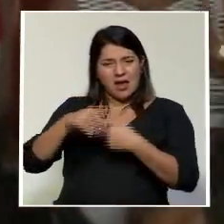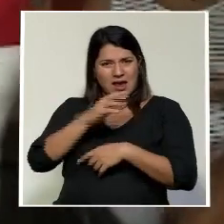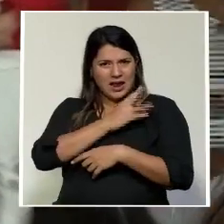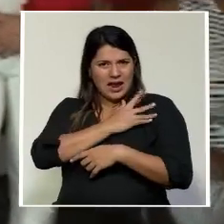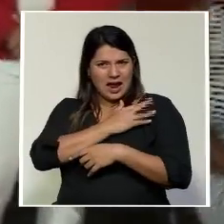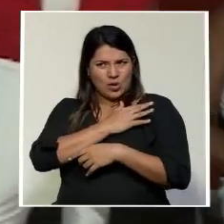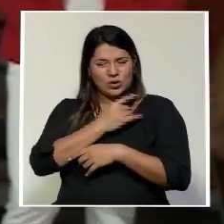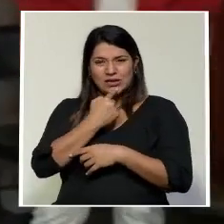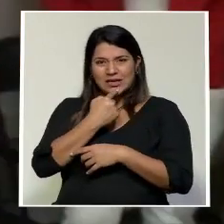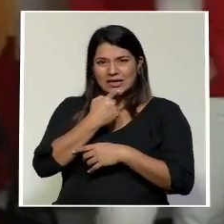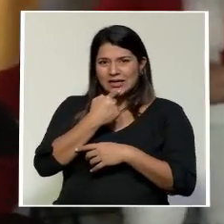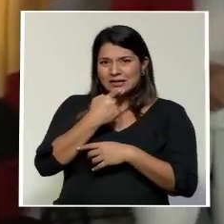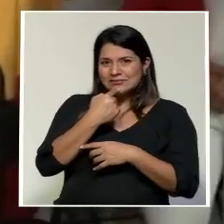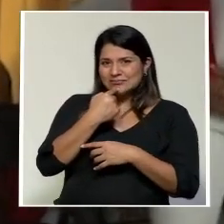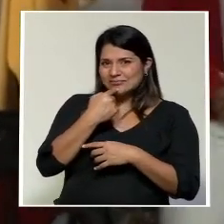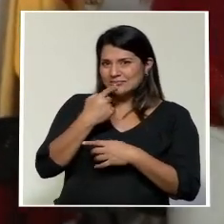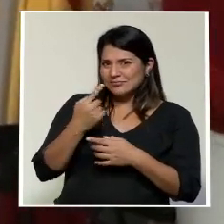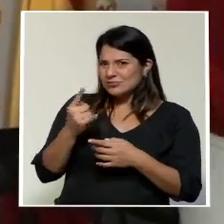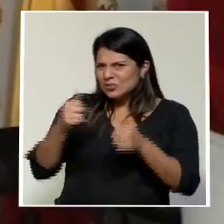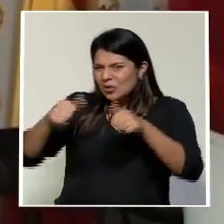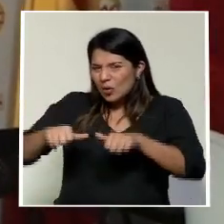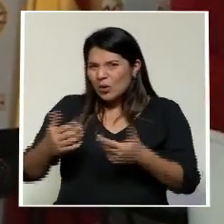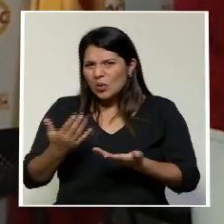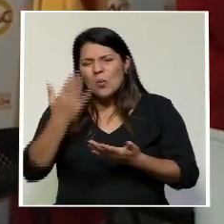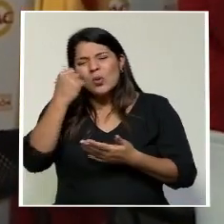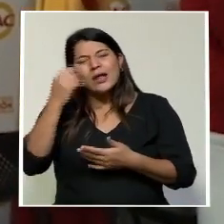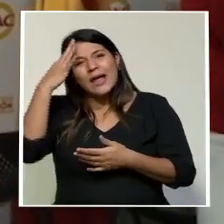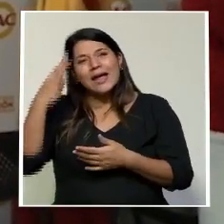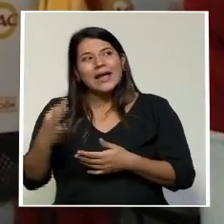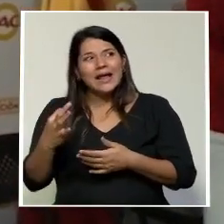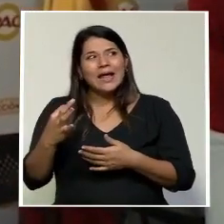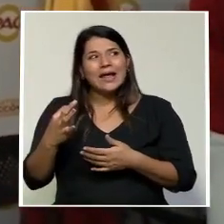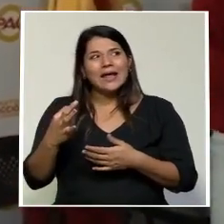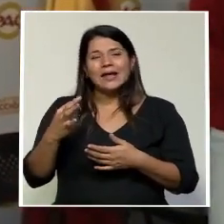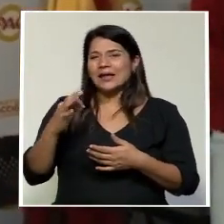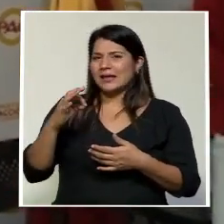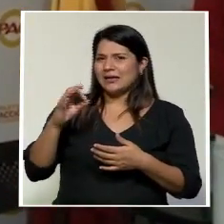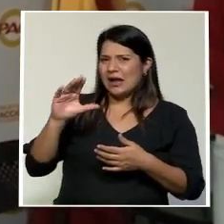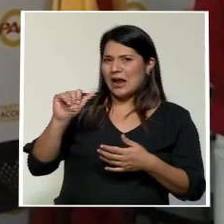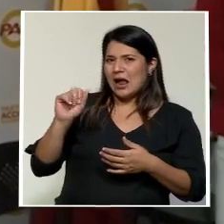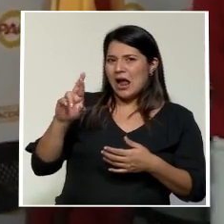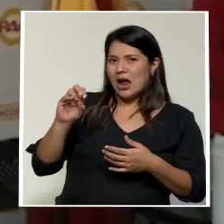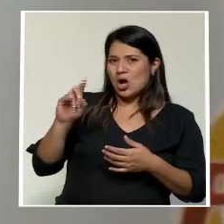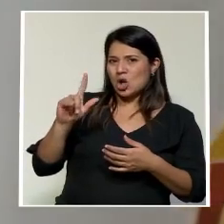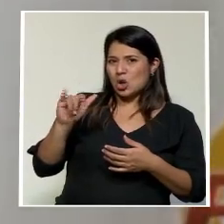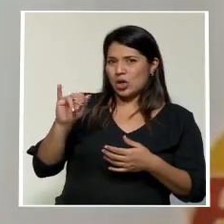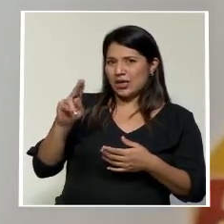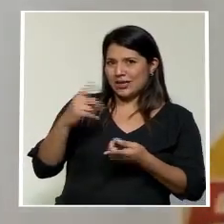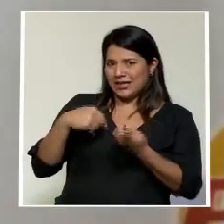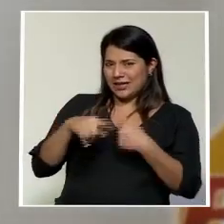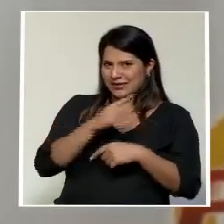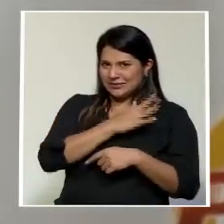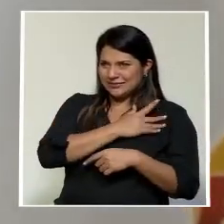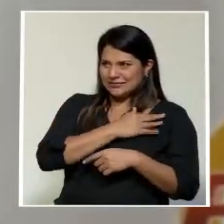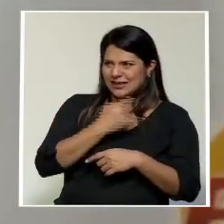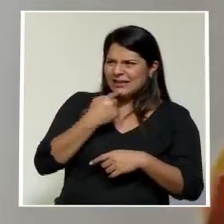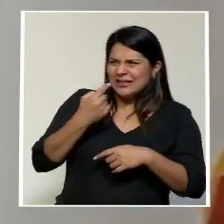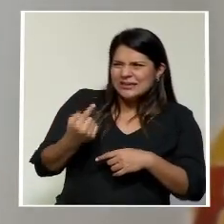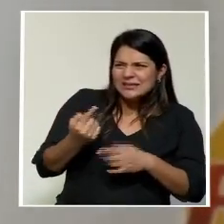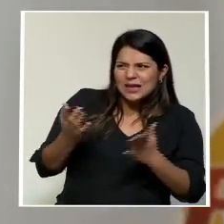manifestando esa falta de acercamiento entre las tendencias, si usted dice que se han estado viendo, que acá se reúne siempre. El